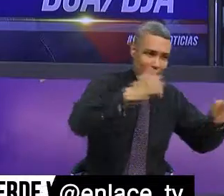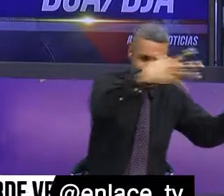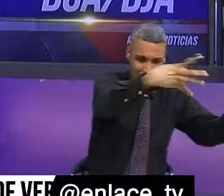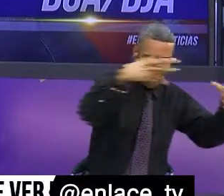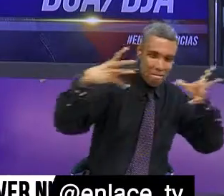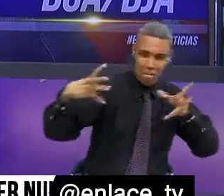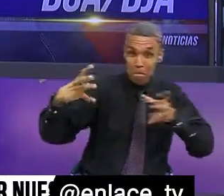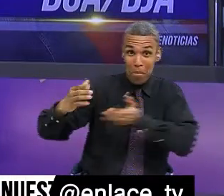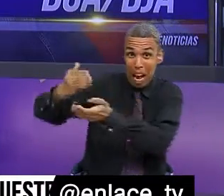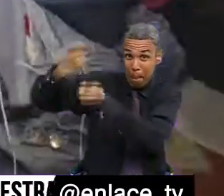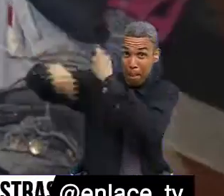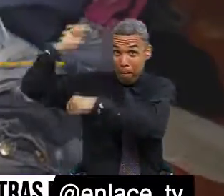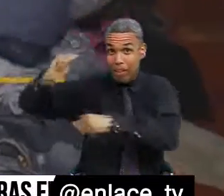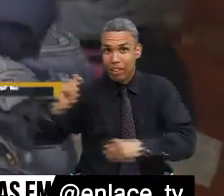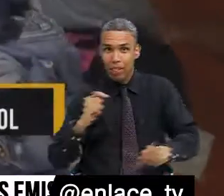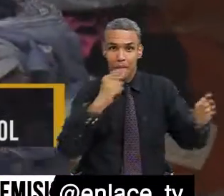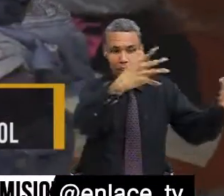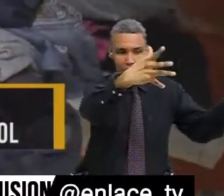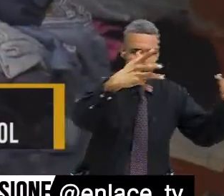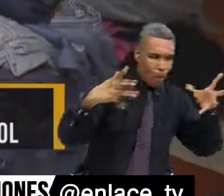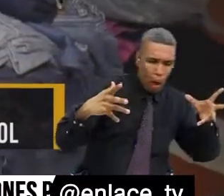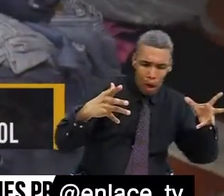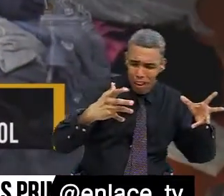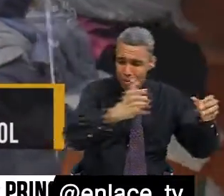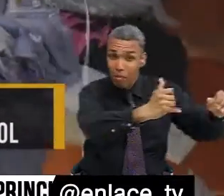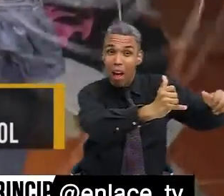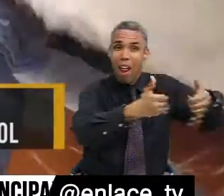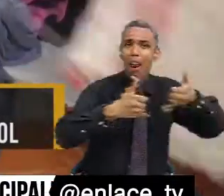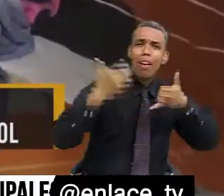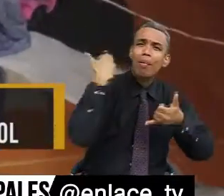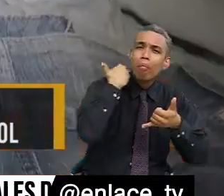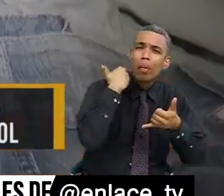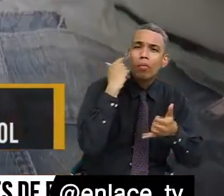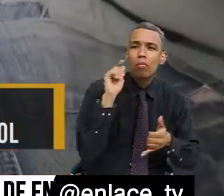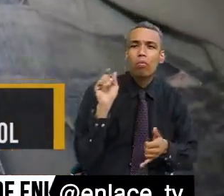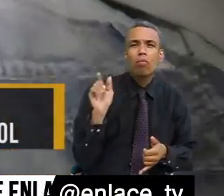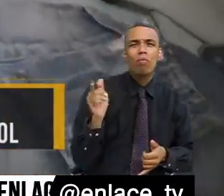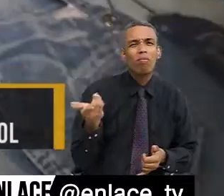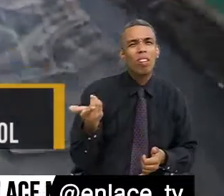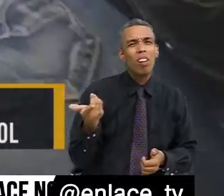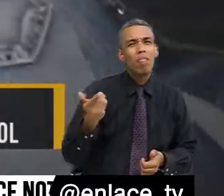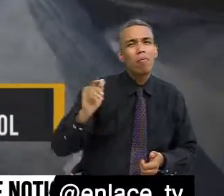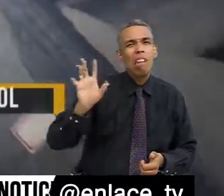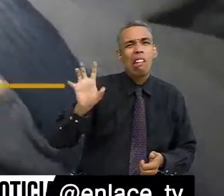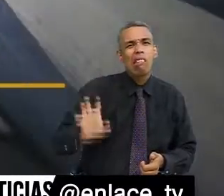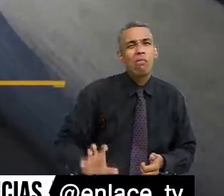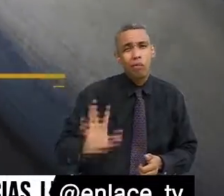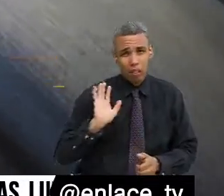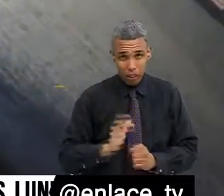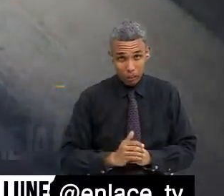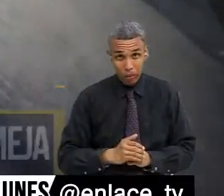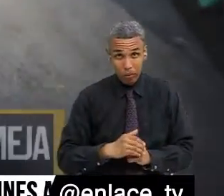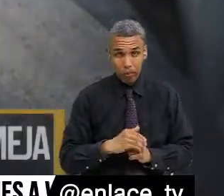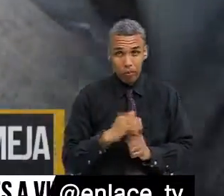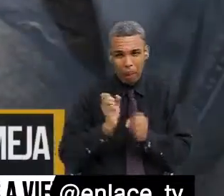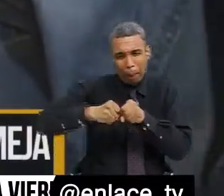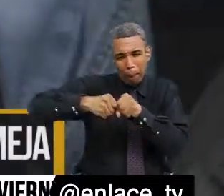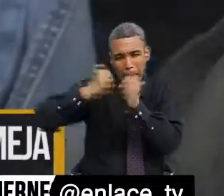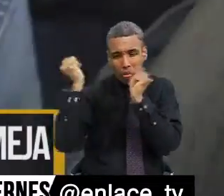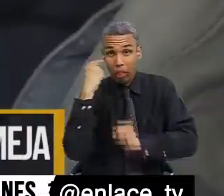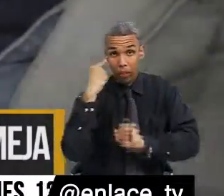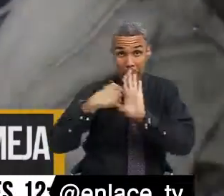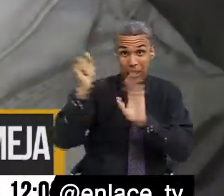usados. Más de 80 pantalones en malas condiciones fue lo que recibió el ciudadano que cayó en la estafa. El hombre, a quien le protegemos